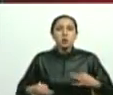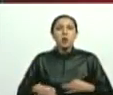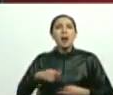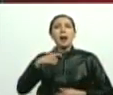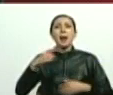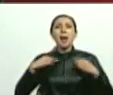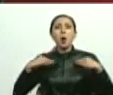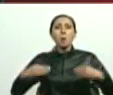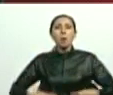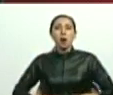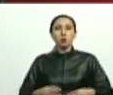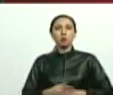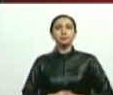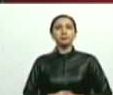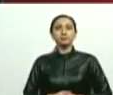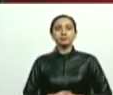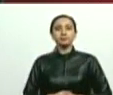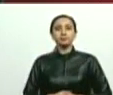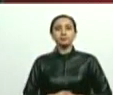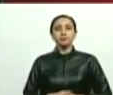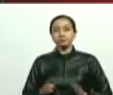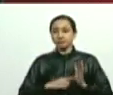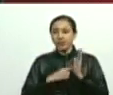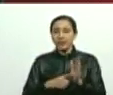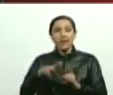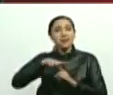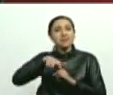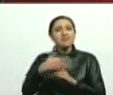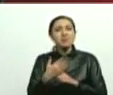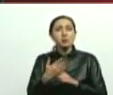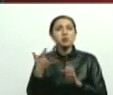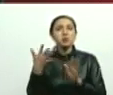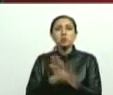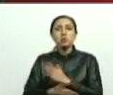humano frente a circunstancias